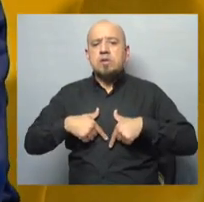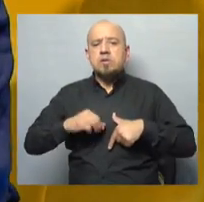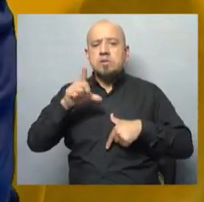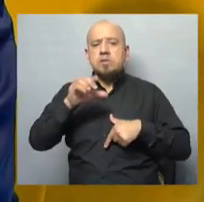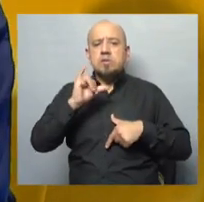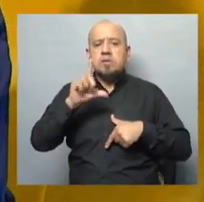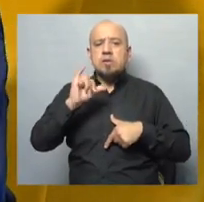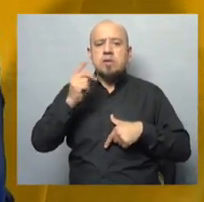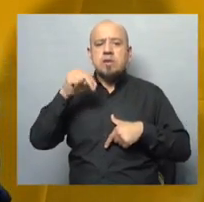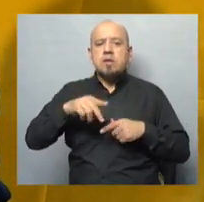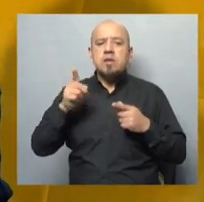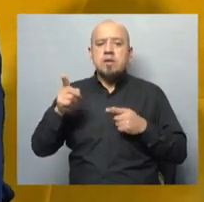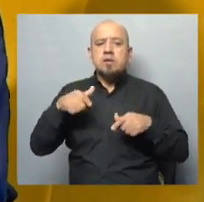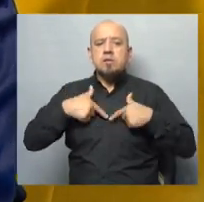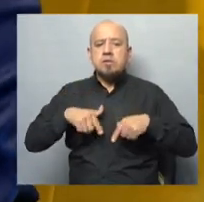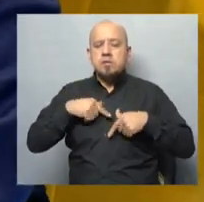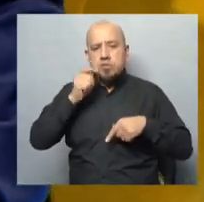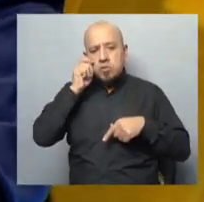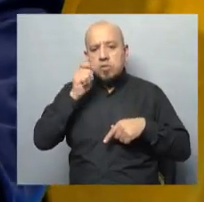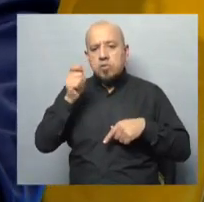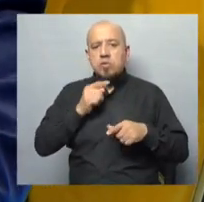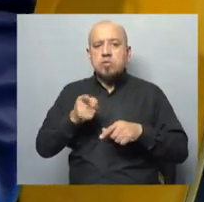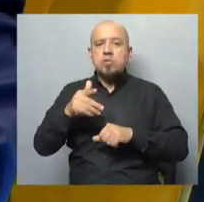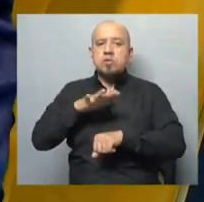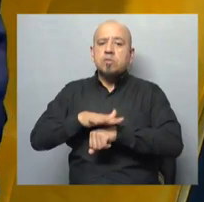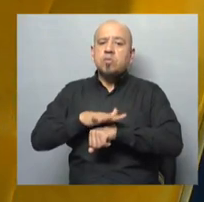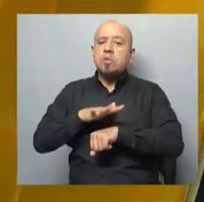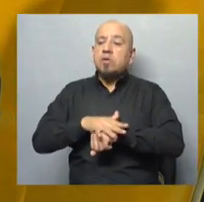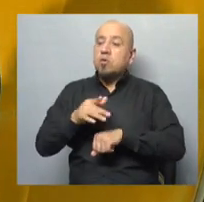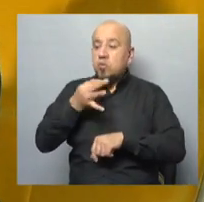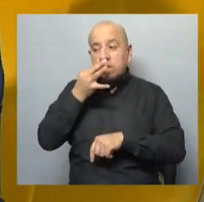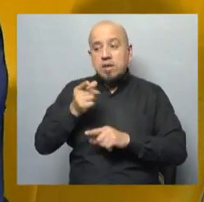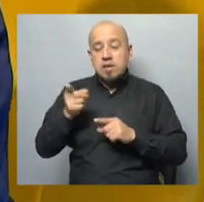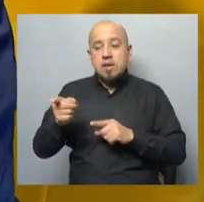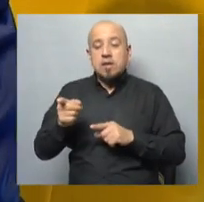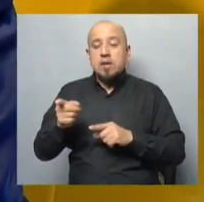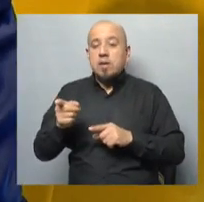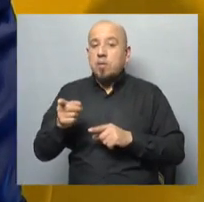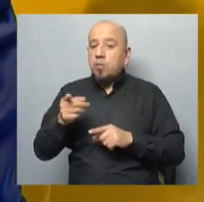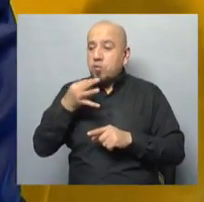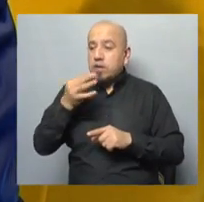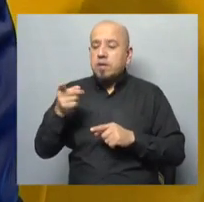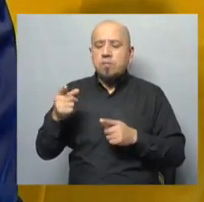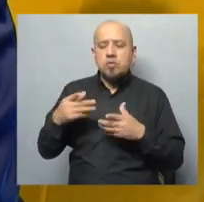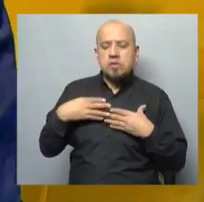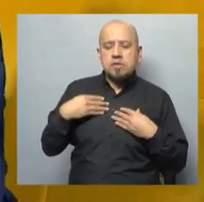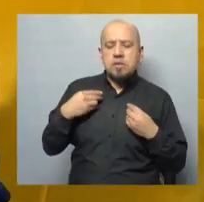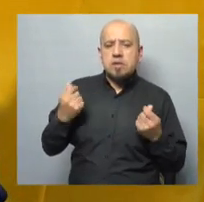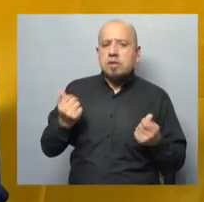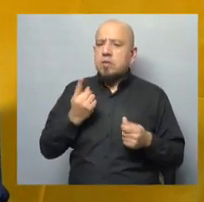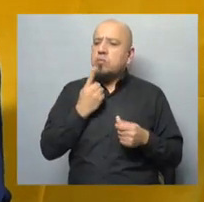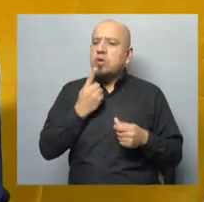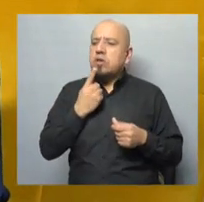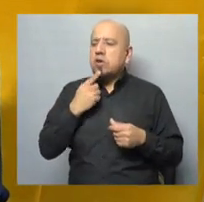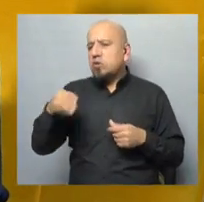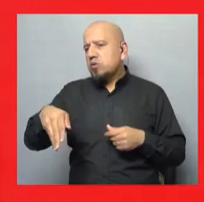que era la mitad de sus hijos en un momento le dijiste que vos sentías que los políticos no vivo en